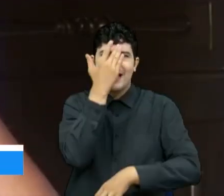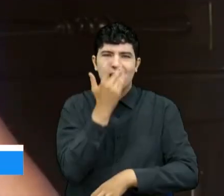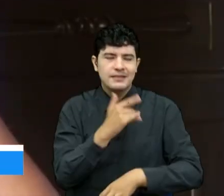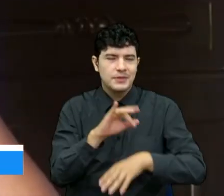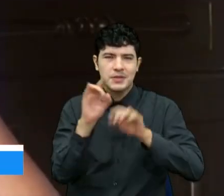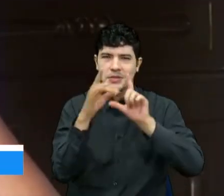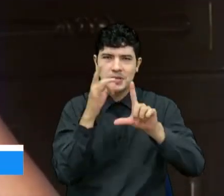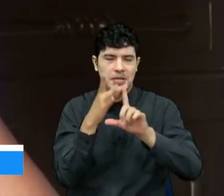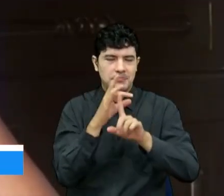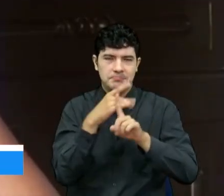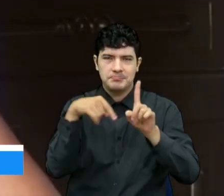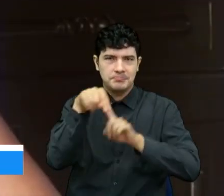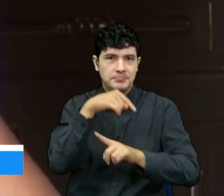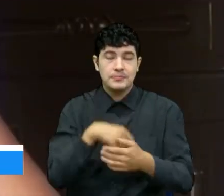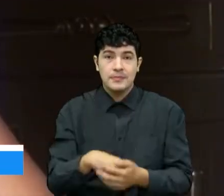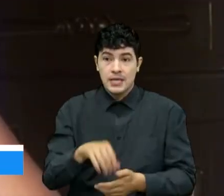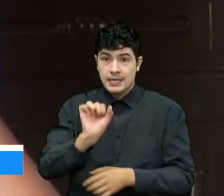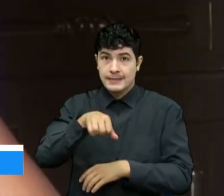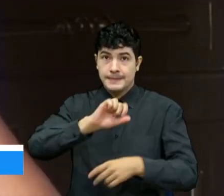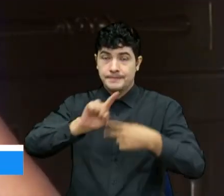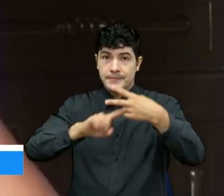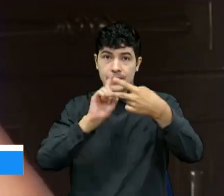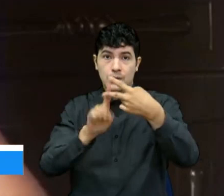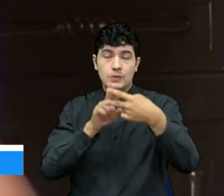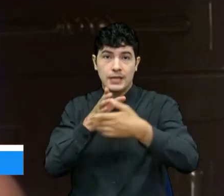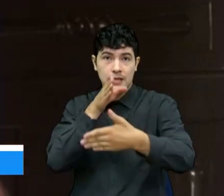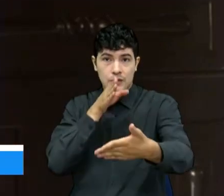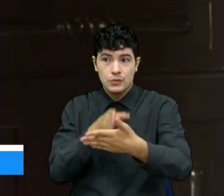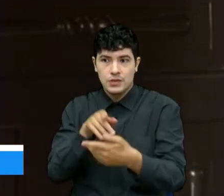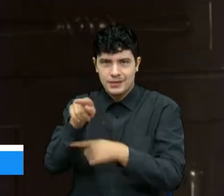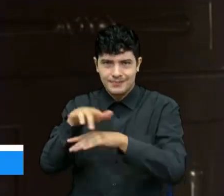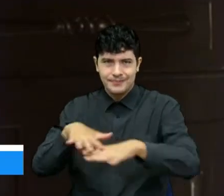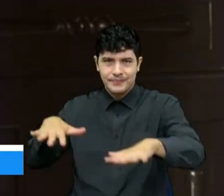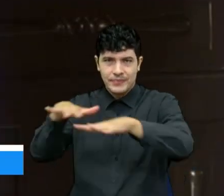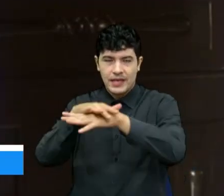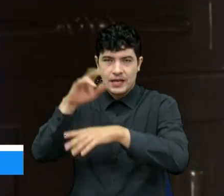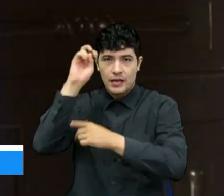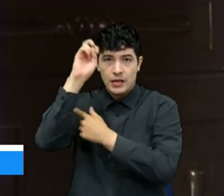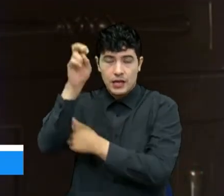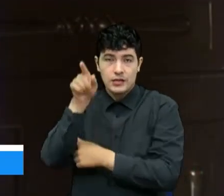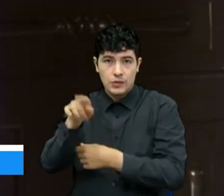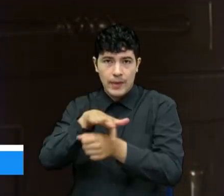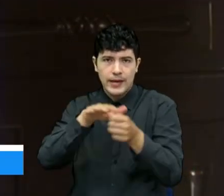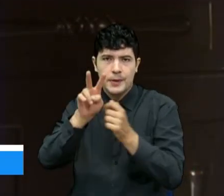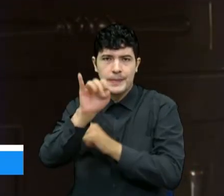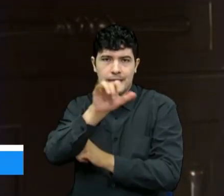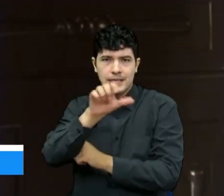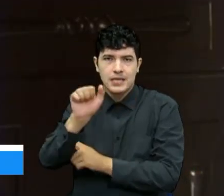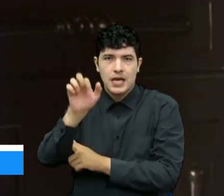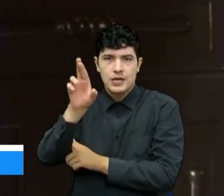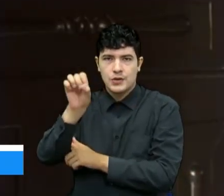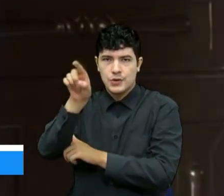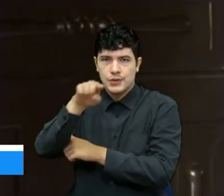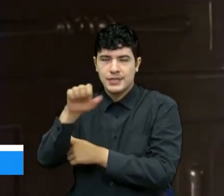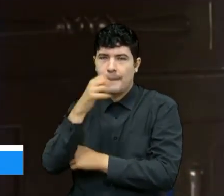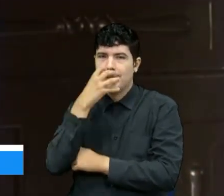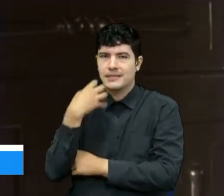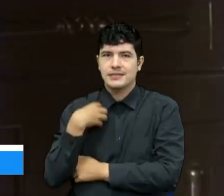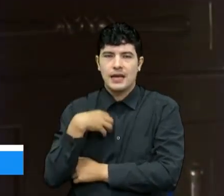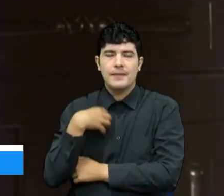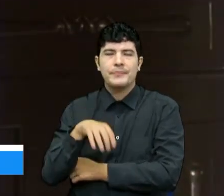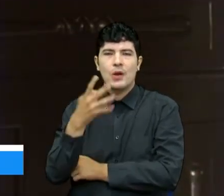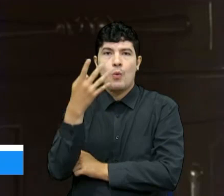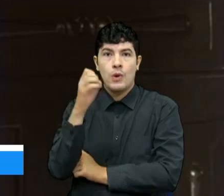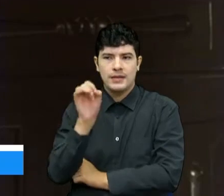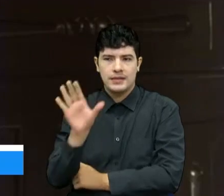nuestra segunda denuncia, que nos llega del sector norte, exactamente del barrio Villa Rosa, de la manzana 40 de la ciudad de Bucaramanga,